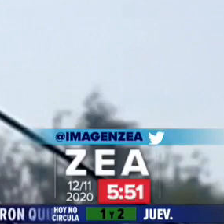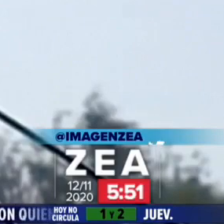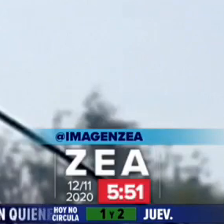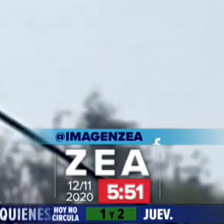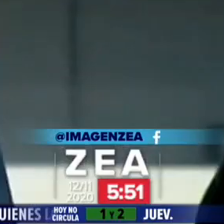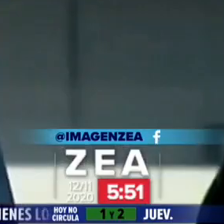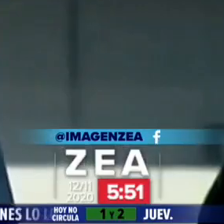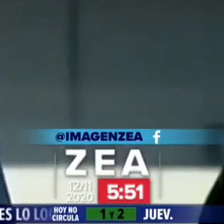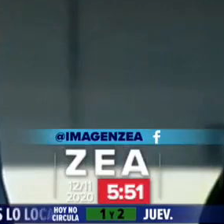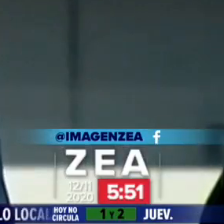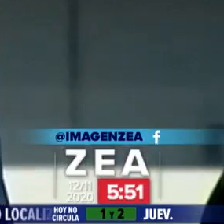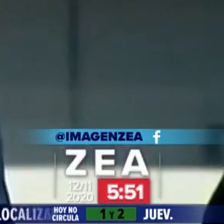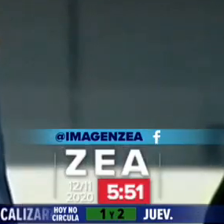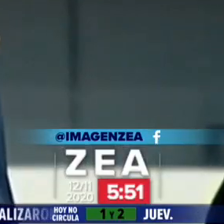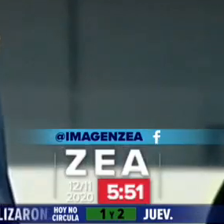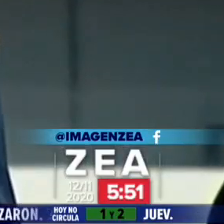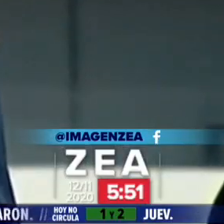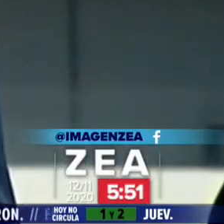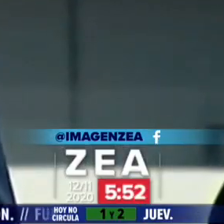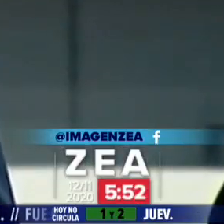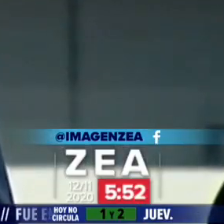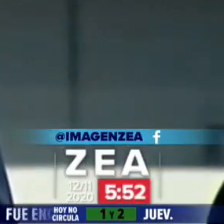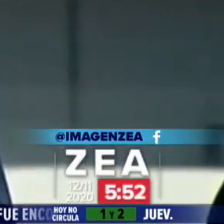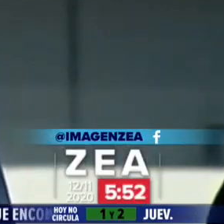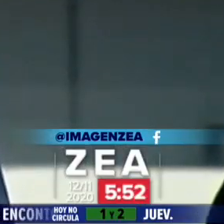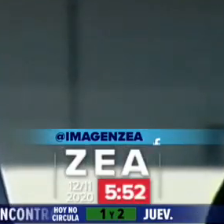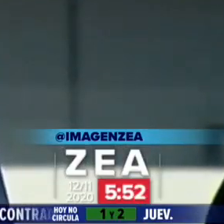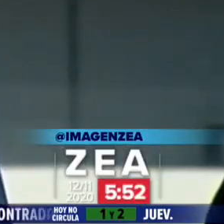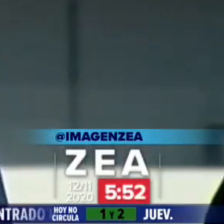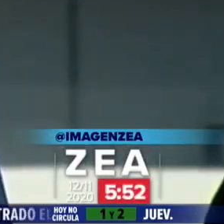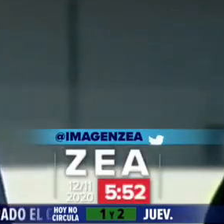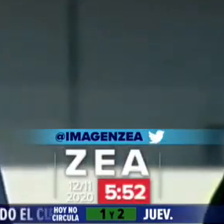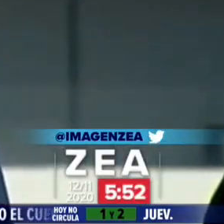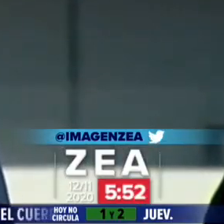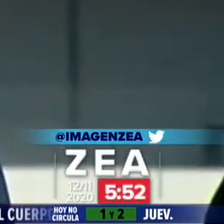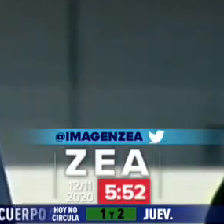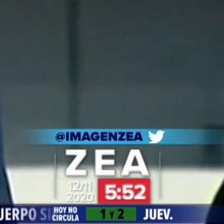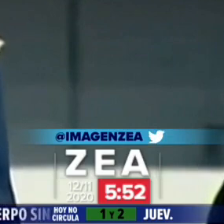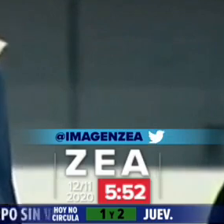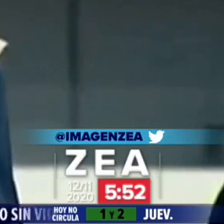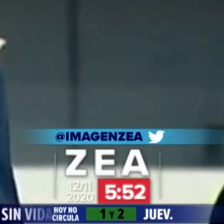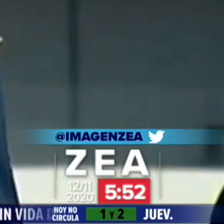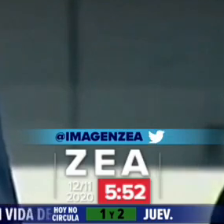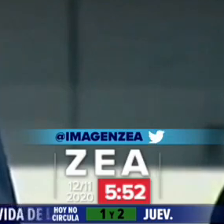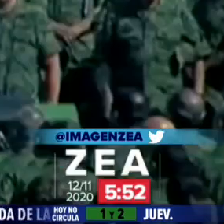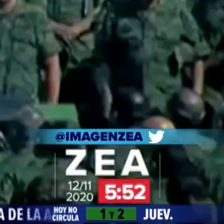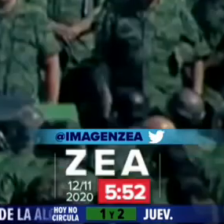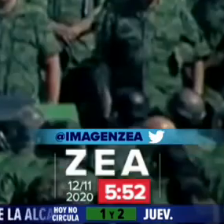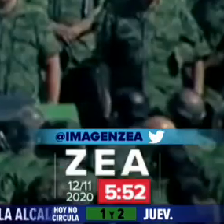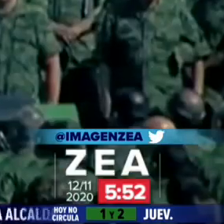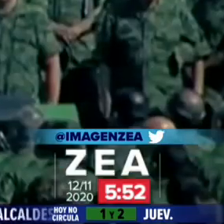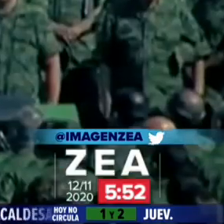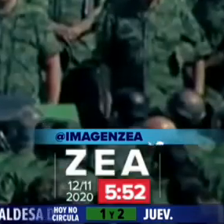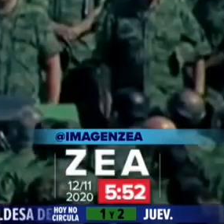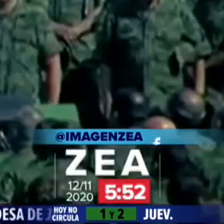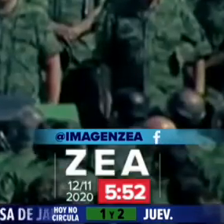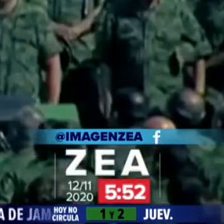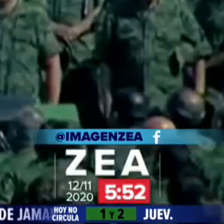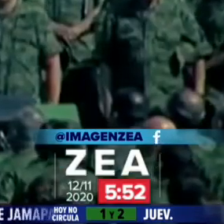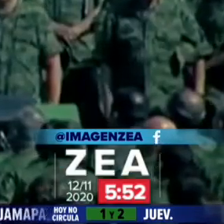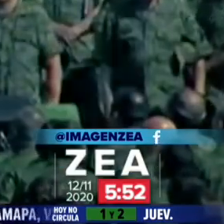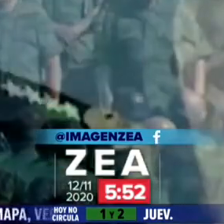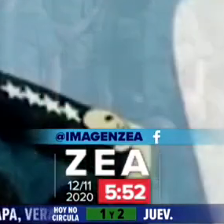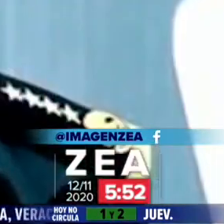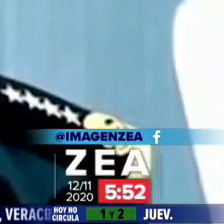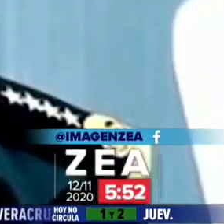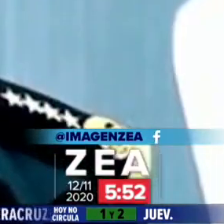narcotráfico y blanquear fondos de la delincuencia organizada. López Obrador confirmó que la Fiscalía General de la República ya entró en comunicación con